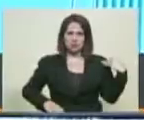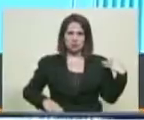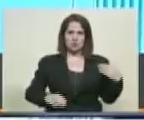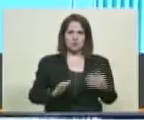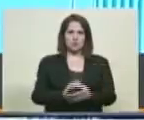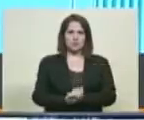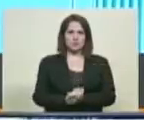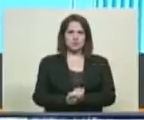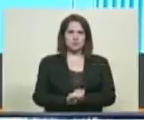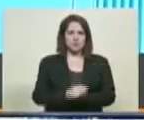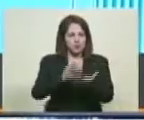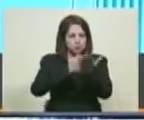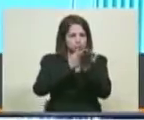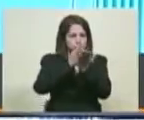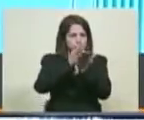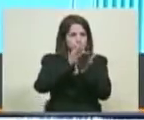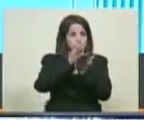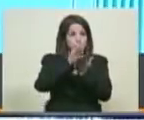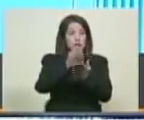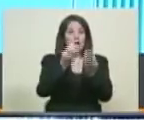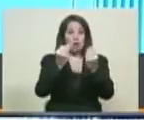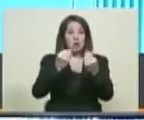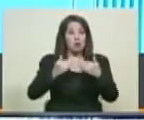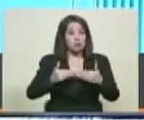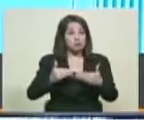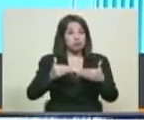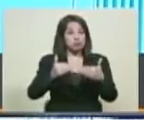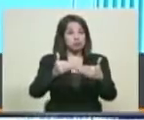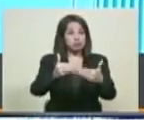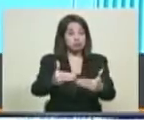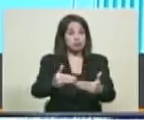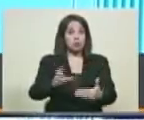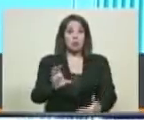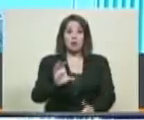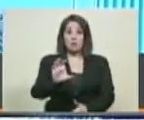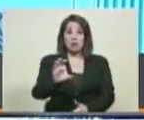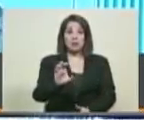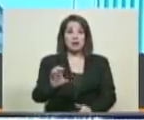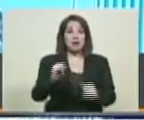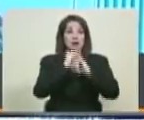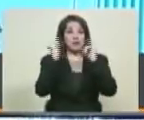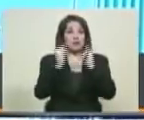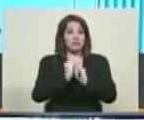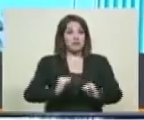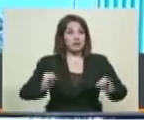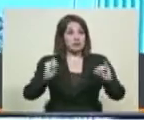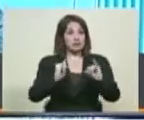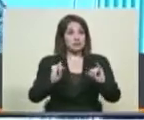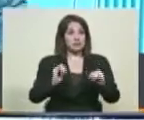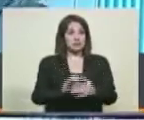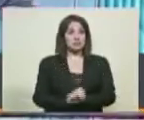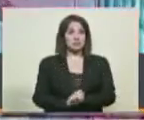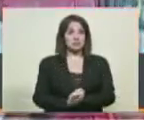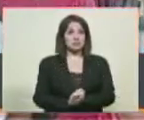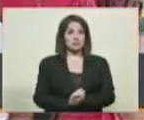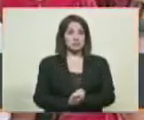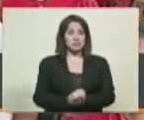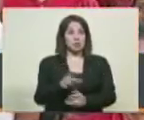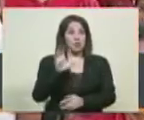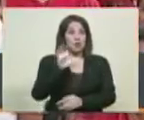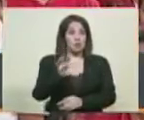Estamos por ese camino, que es el largo camino de hacer una patria feliz, una patria nueva, una patria